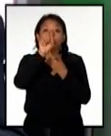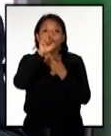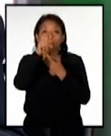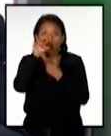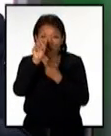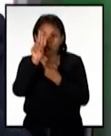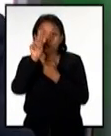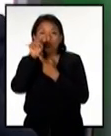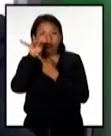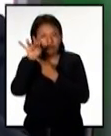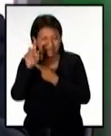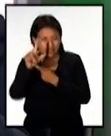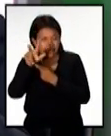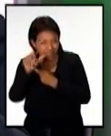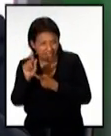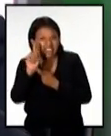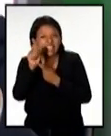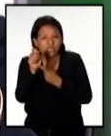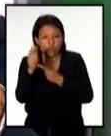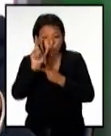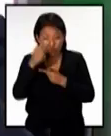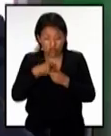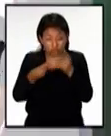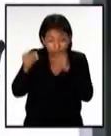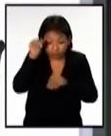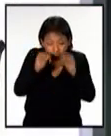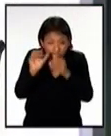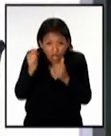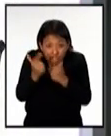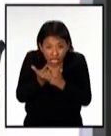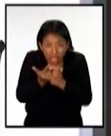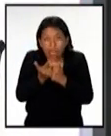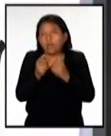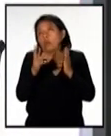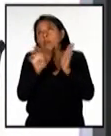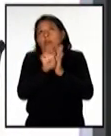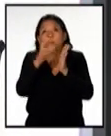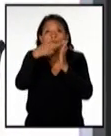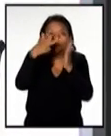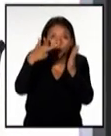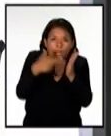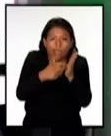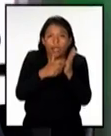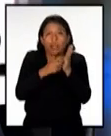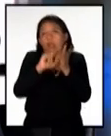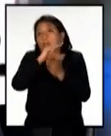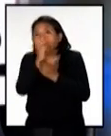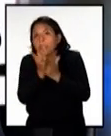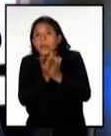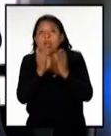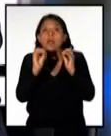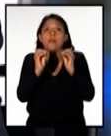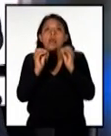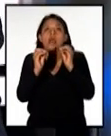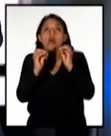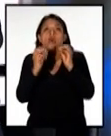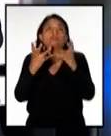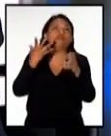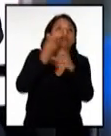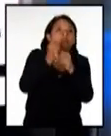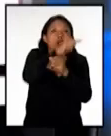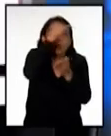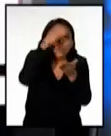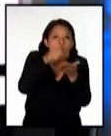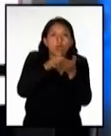que diseñamos, sea un reglamento, unas reglas de operación de un programa público, sea una instalación,